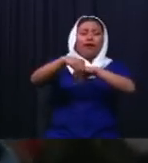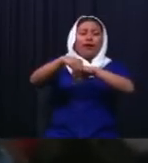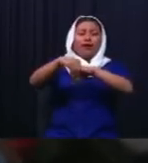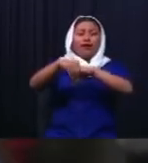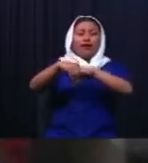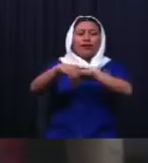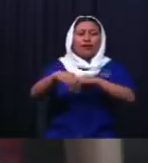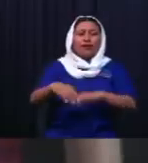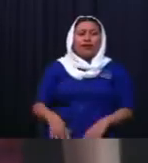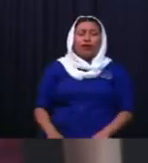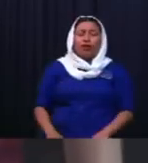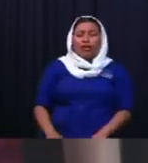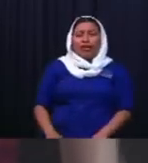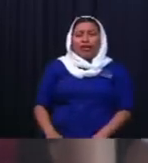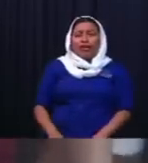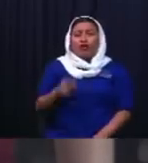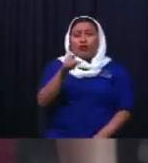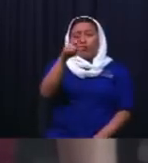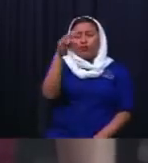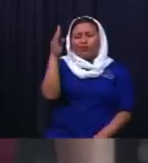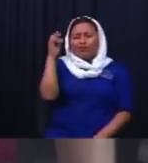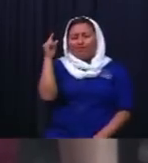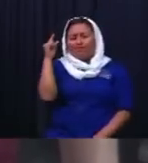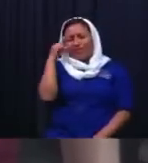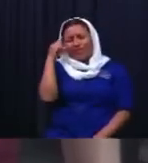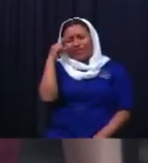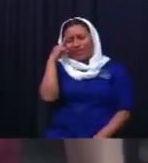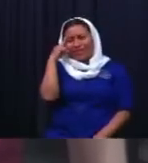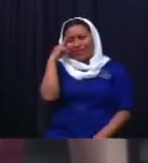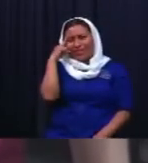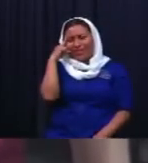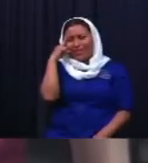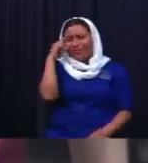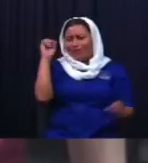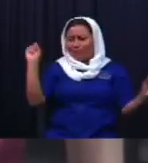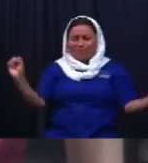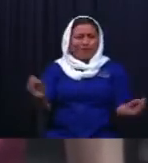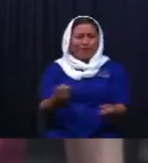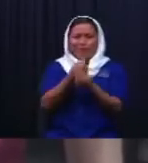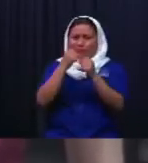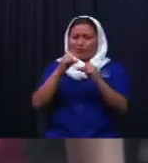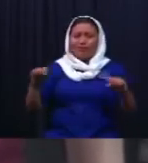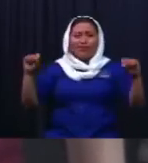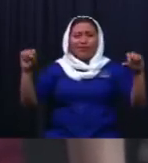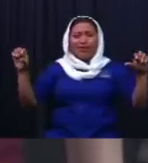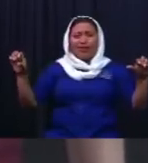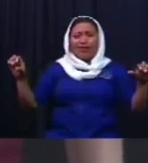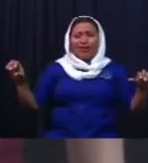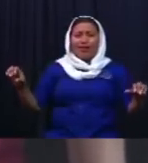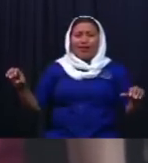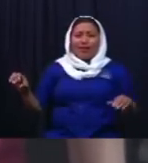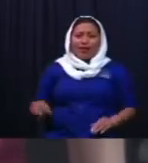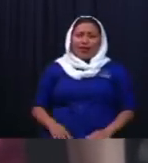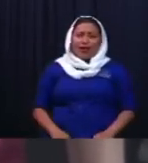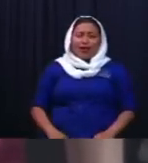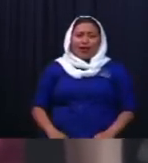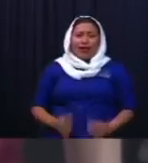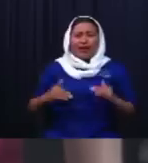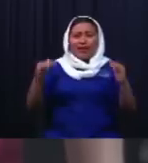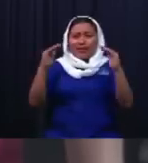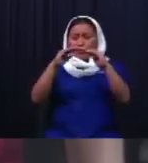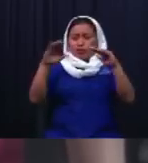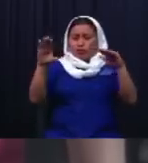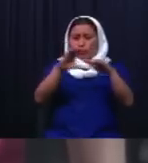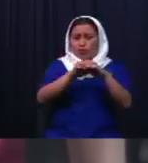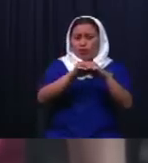Pensaste que es imposible que haya una restauración en tu vida. Hoy te dice el Señor: